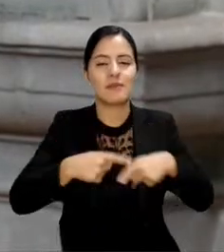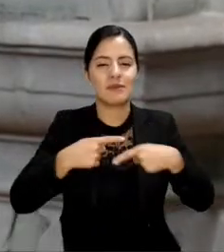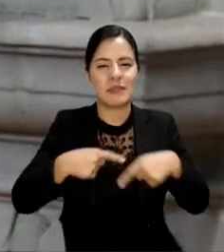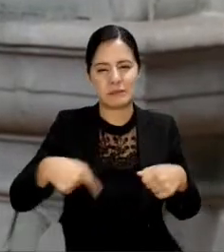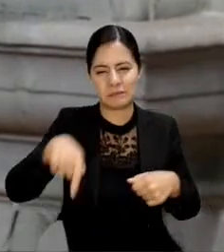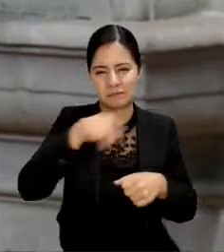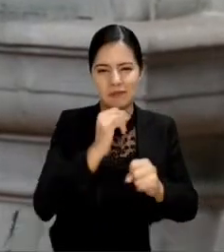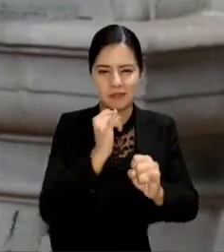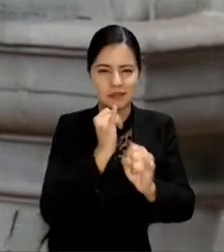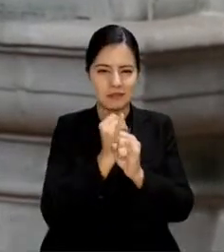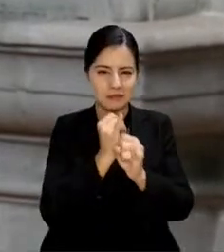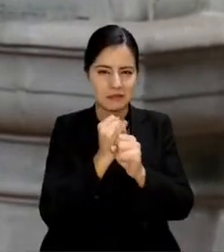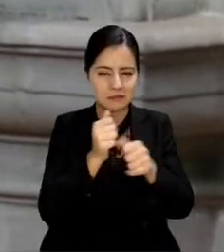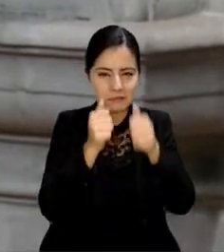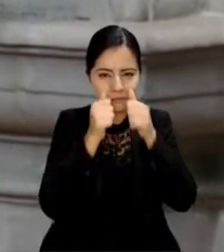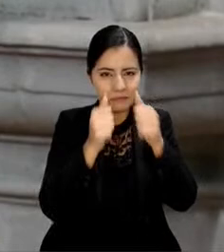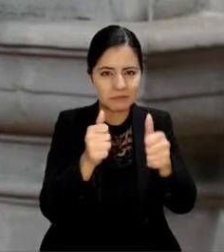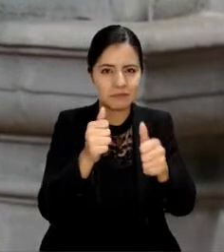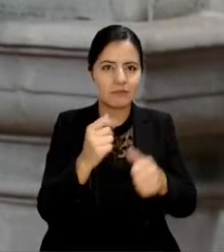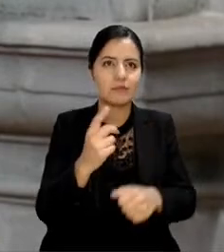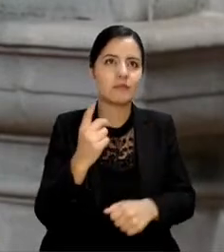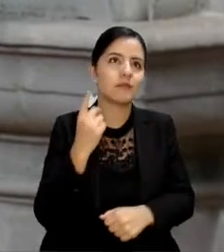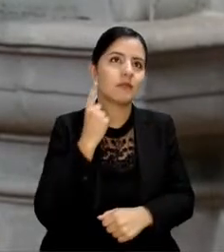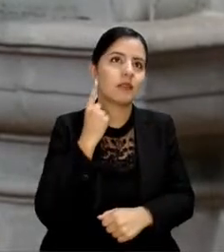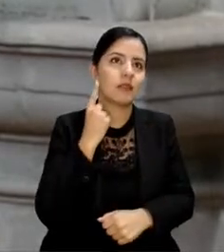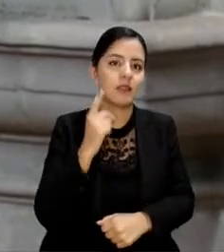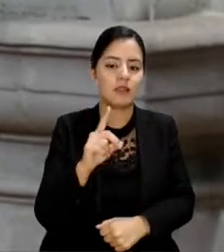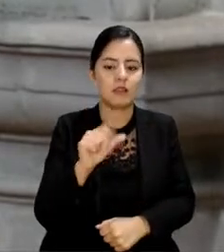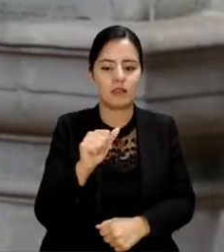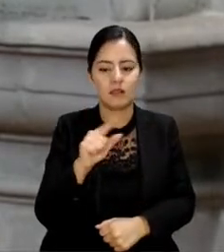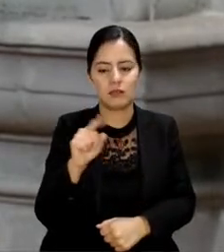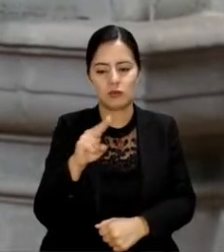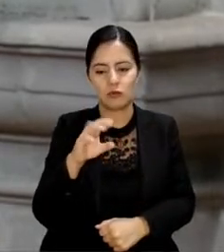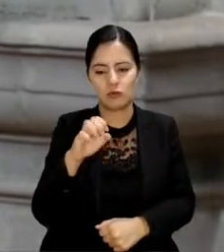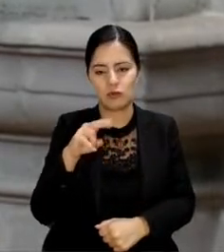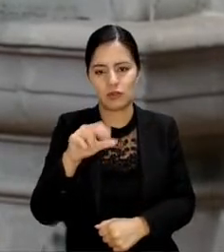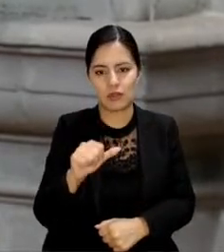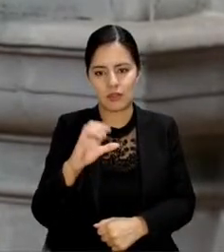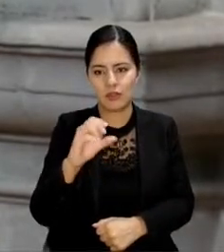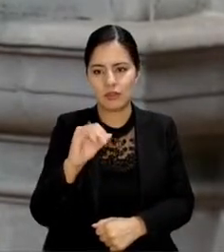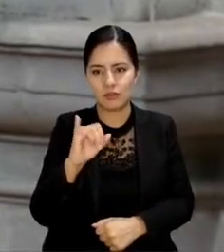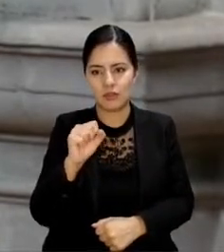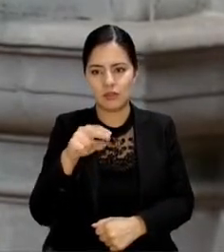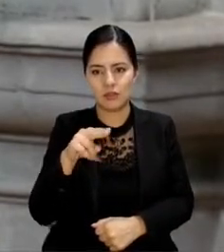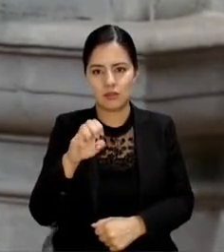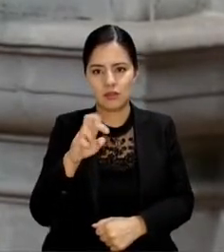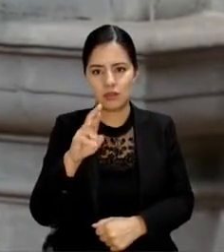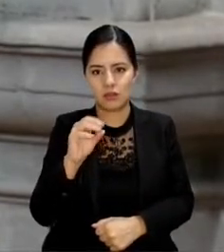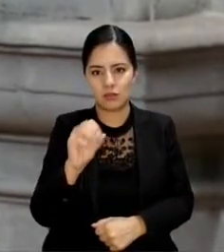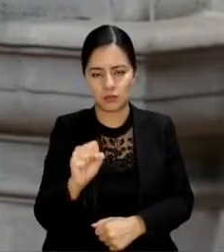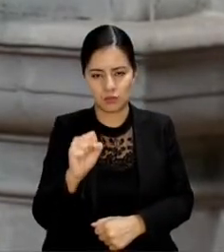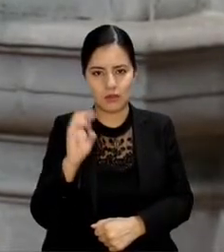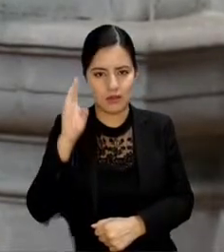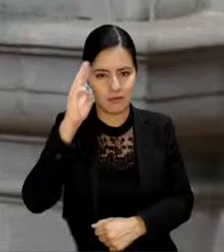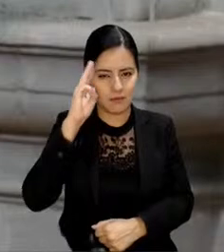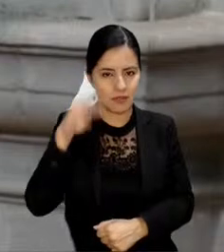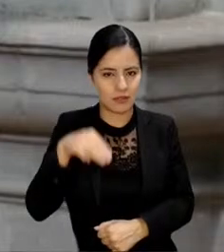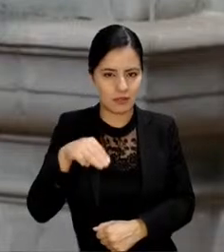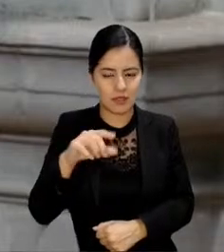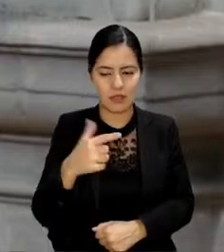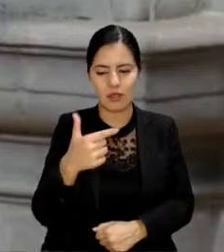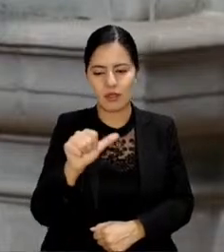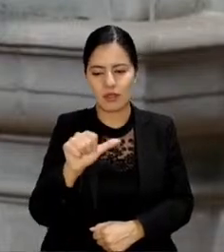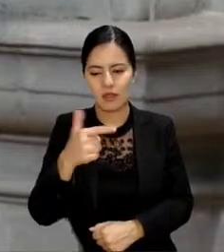por redes sociales. Diputada Susana Cisneros Cos, maestra Carla Aguilar Talavera, solicito